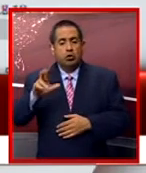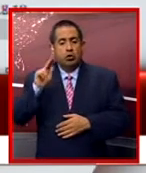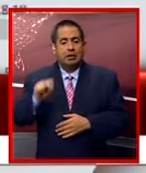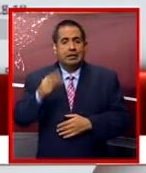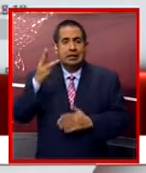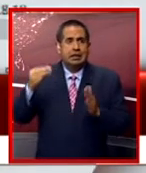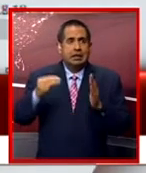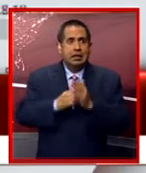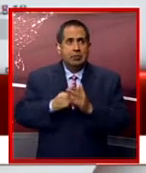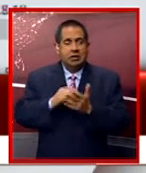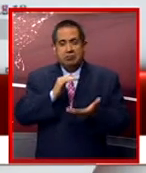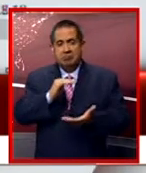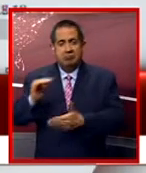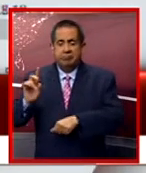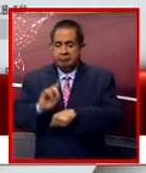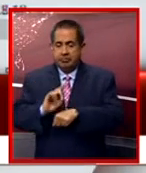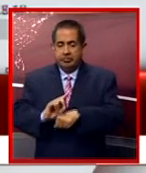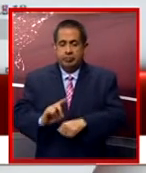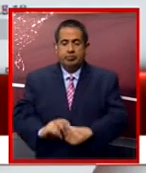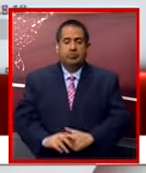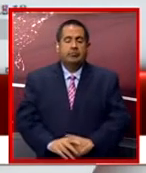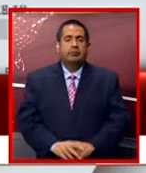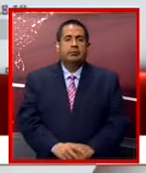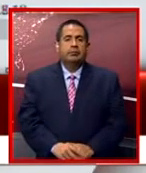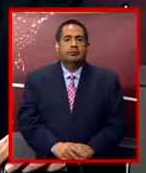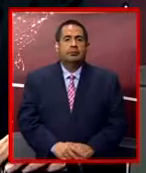1.983.000 barriles diarios.